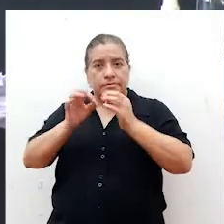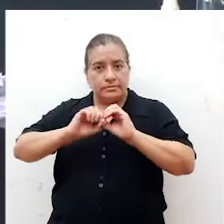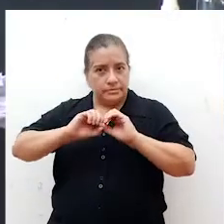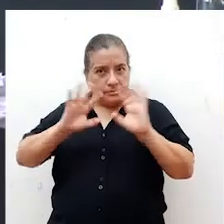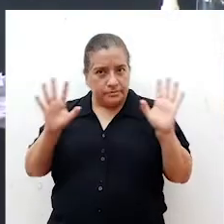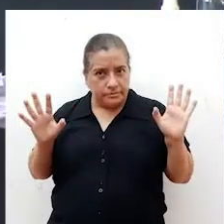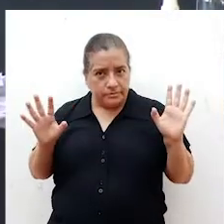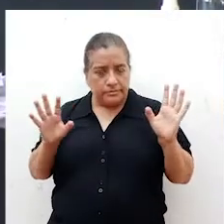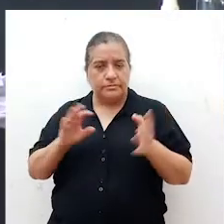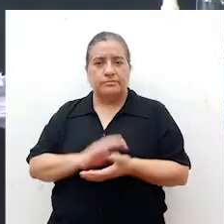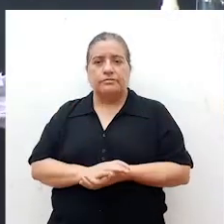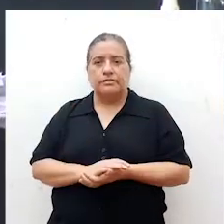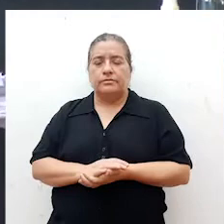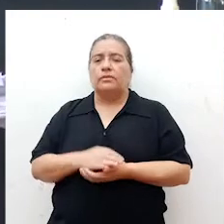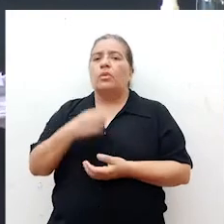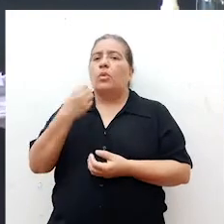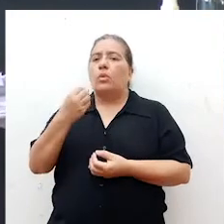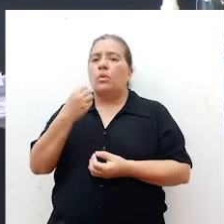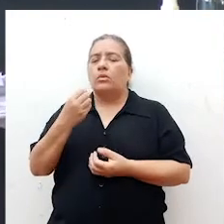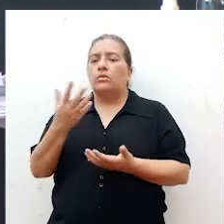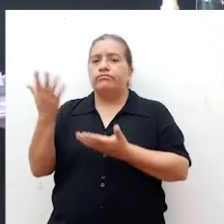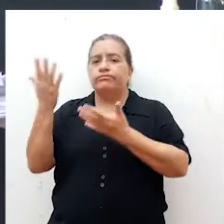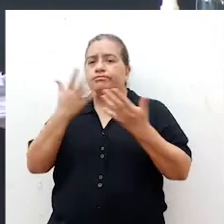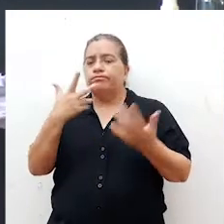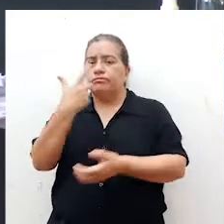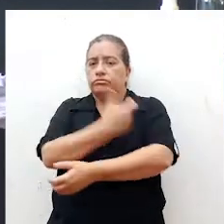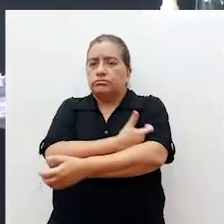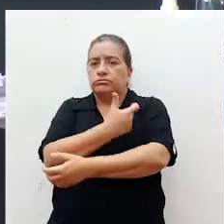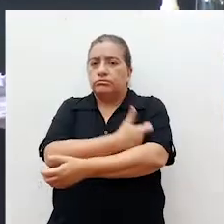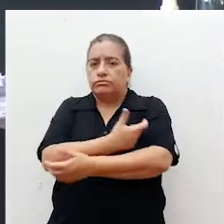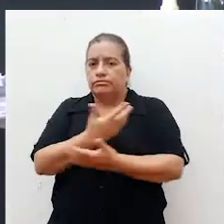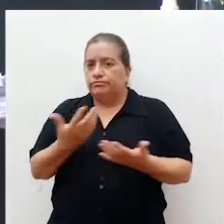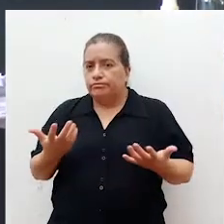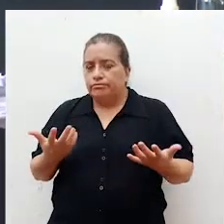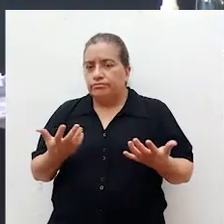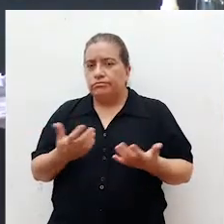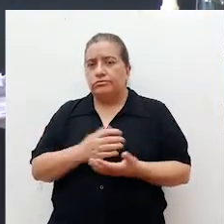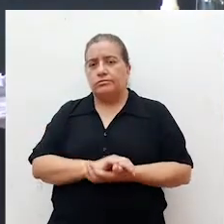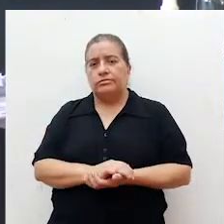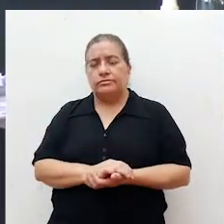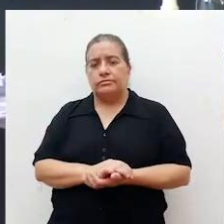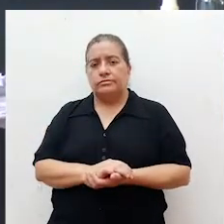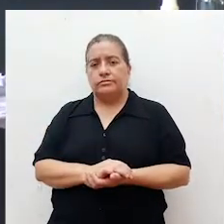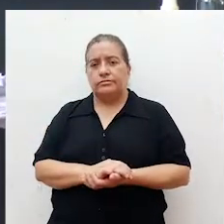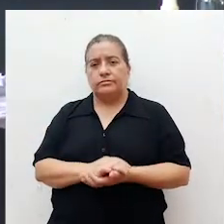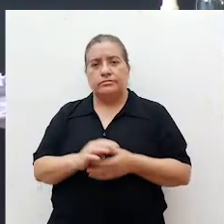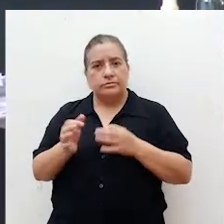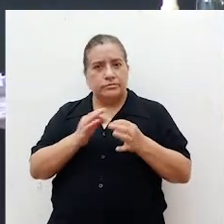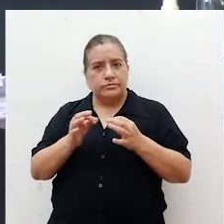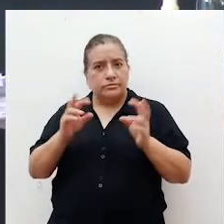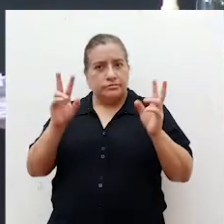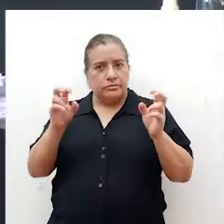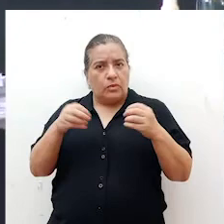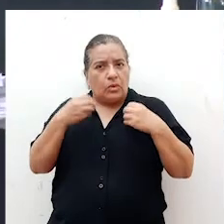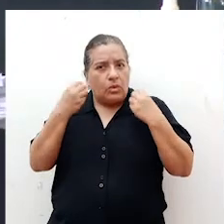lo tanto, demandábamos transparencia respecto al portafolio de vacunas,